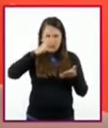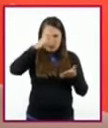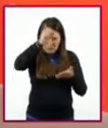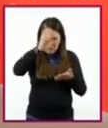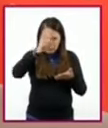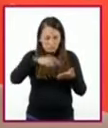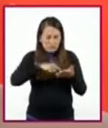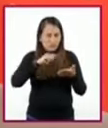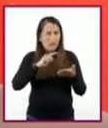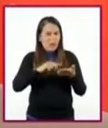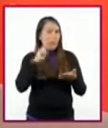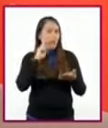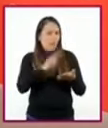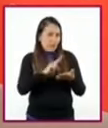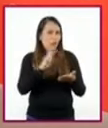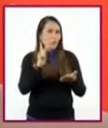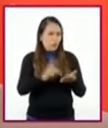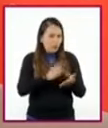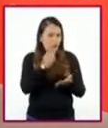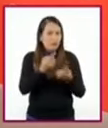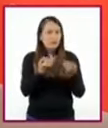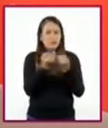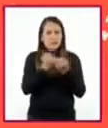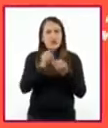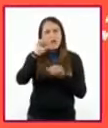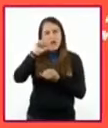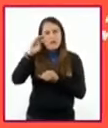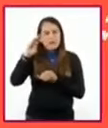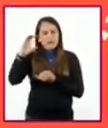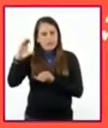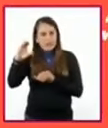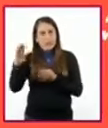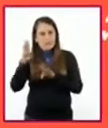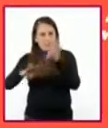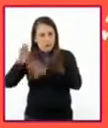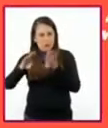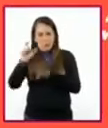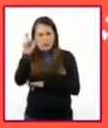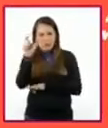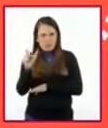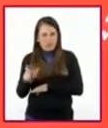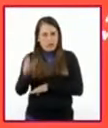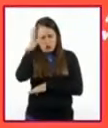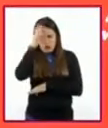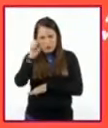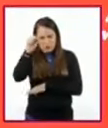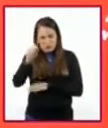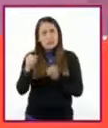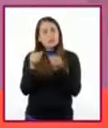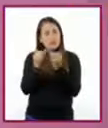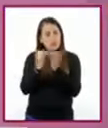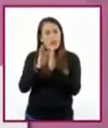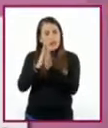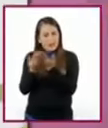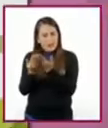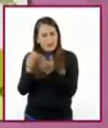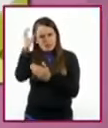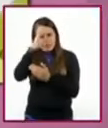además de los que han incorporado a su abecedario biológico. No olviden su libro de ciencias, biología,